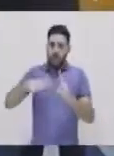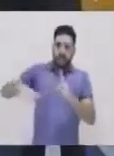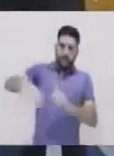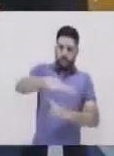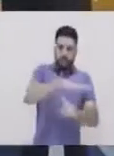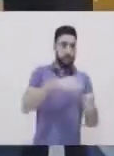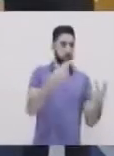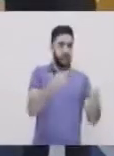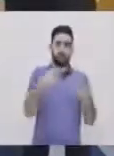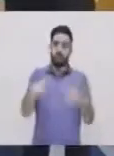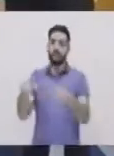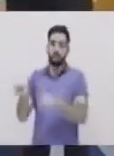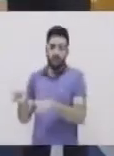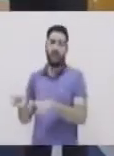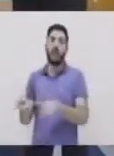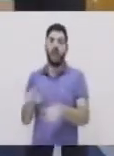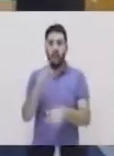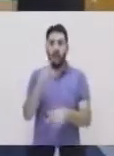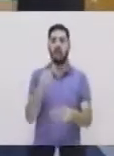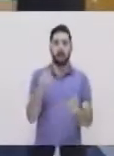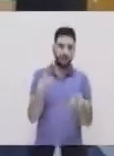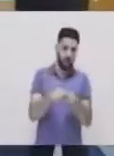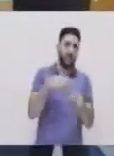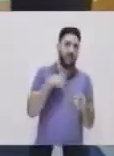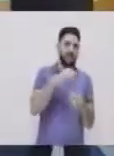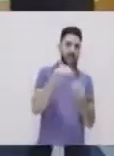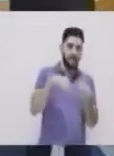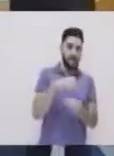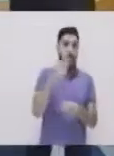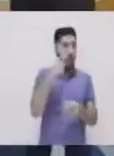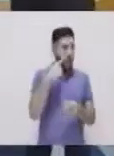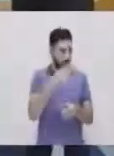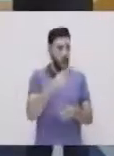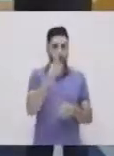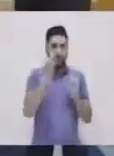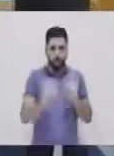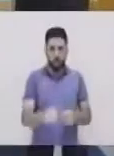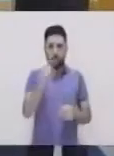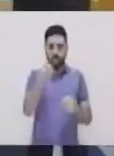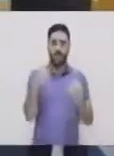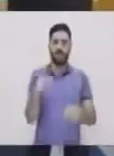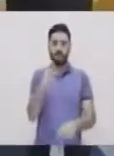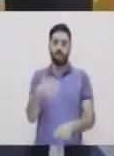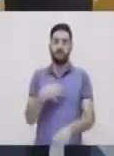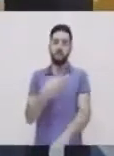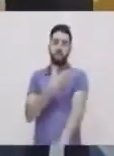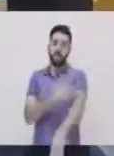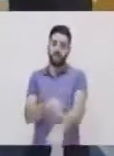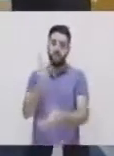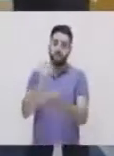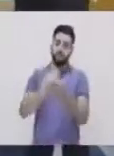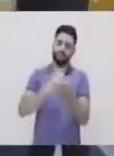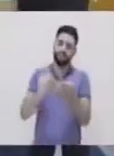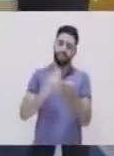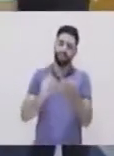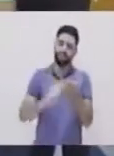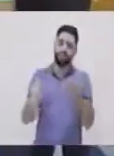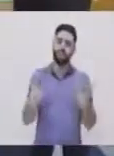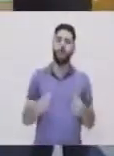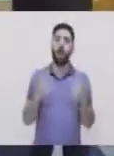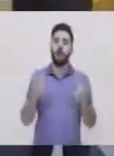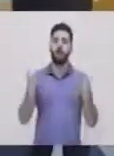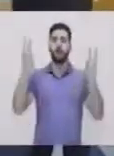suceden, hechos, e incluso con quienes estamos compartiendo, y podemos sacar un reportaje acerca de ello. ¿Por qué no sacar un reportaje acerca de cómo